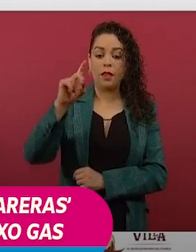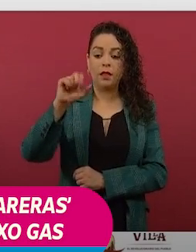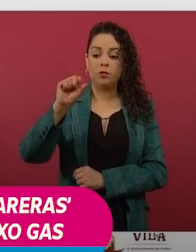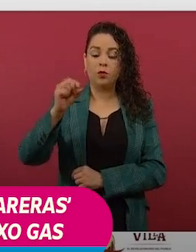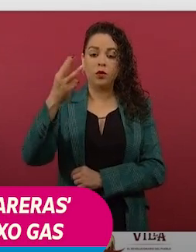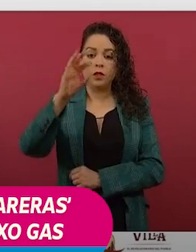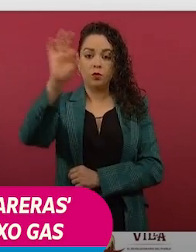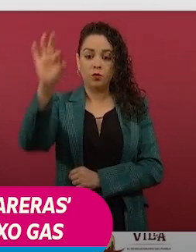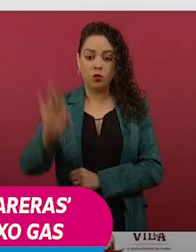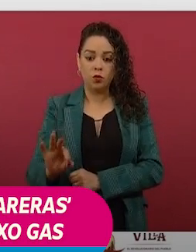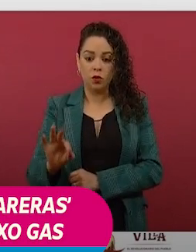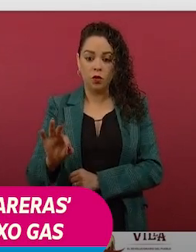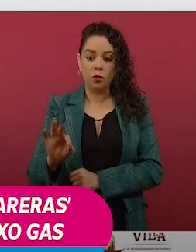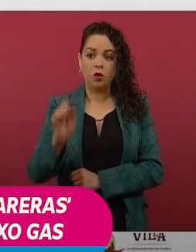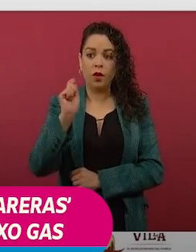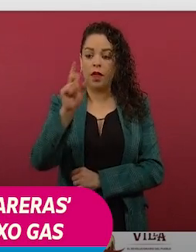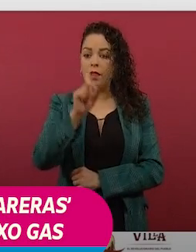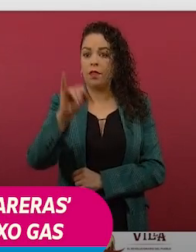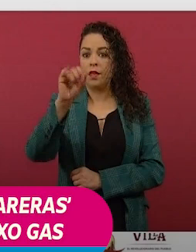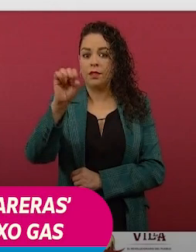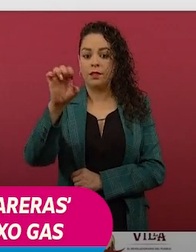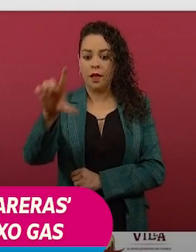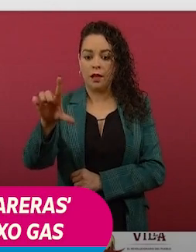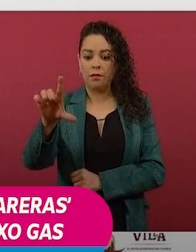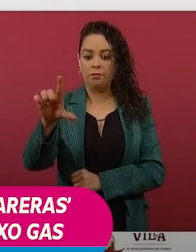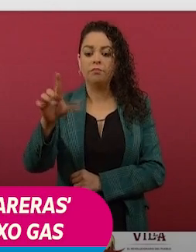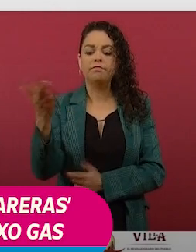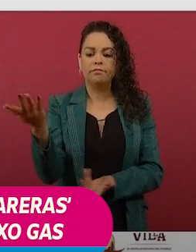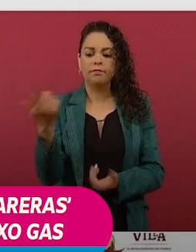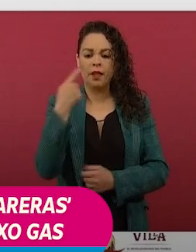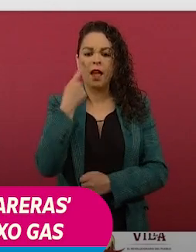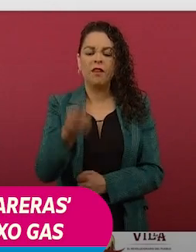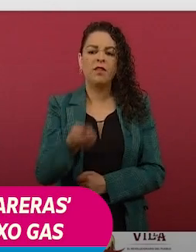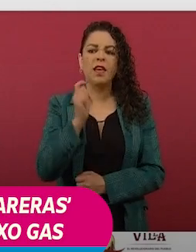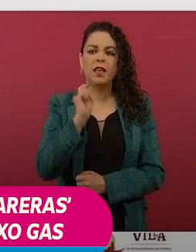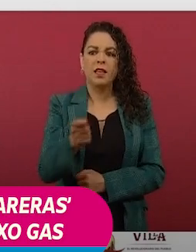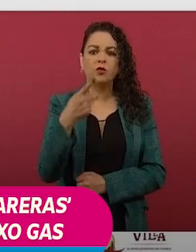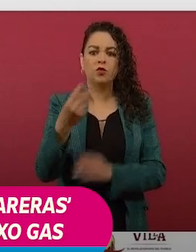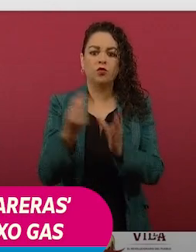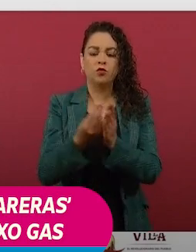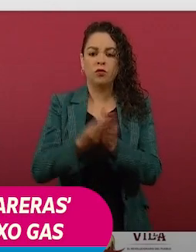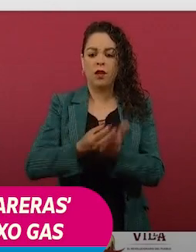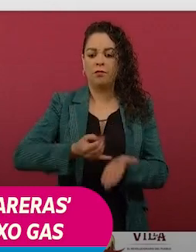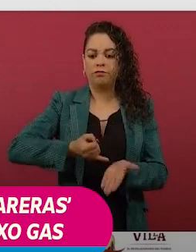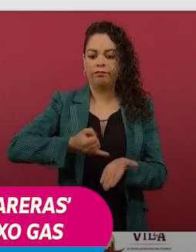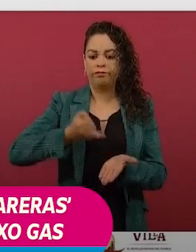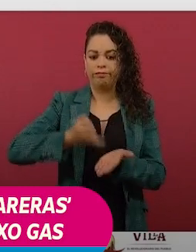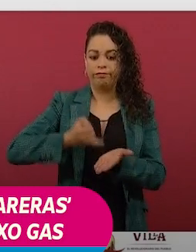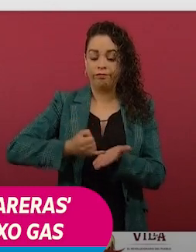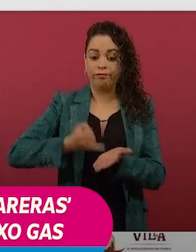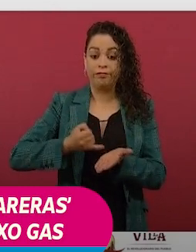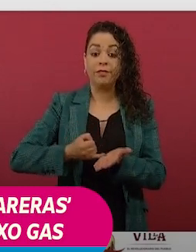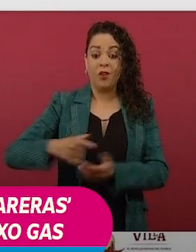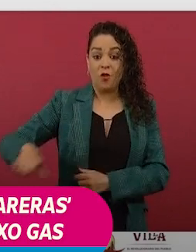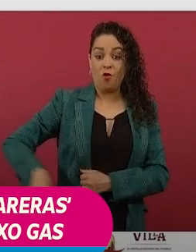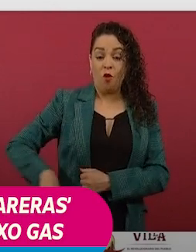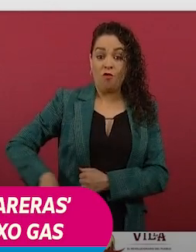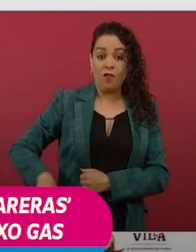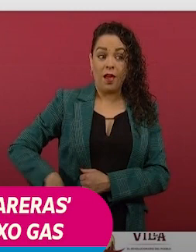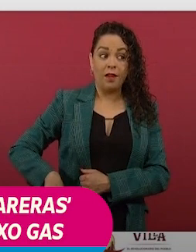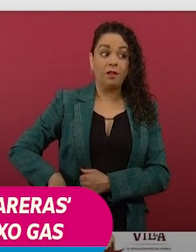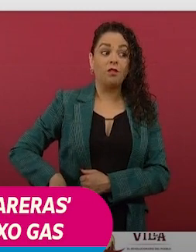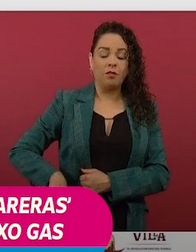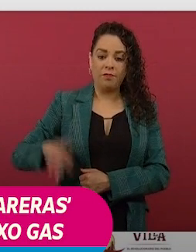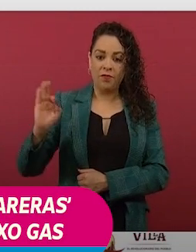36.3% para el diésel. Vamos a ver qué ese incentivo fiscal, que es un esfuerzo del gobierno federal y de todo el pueblo de